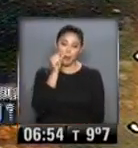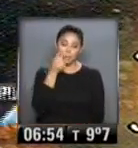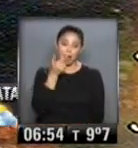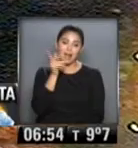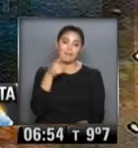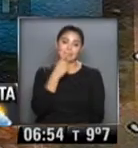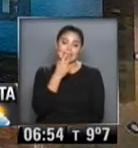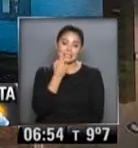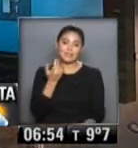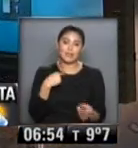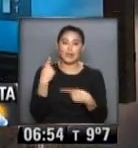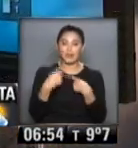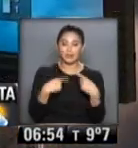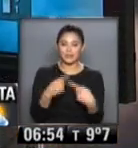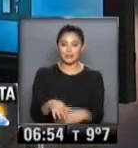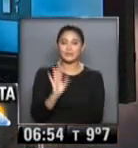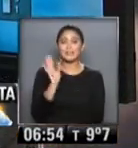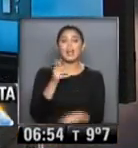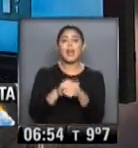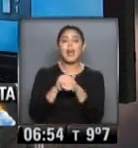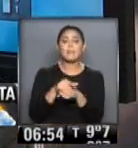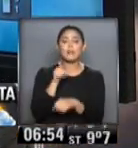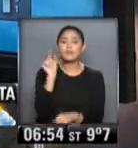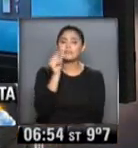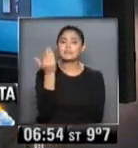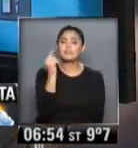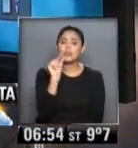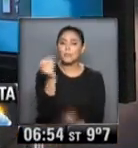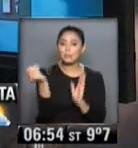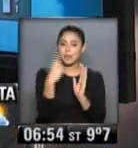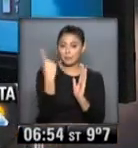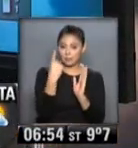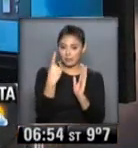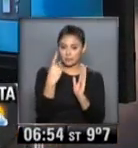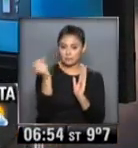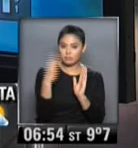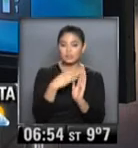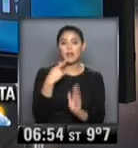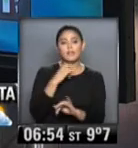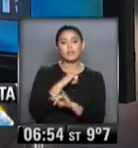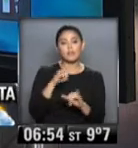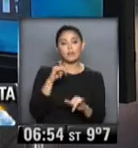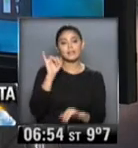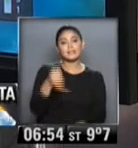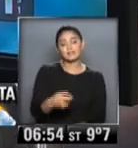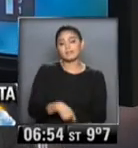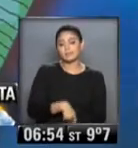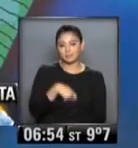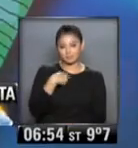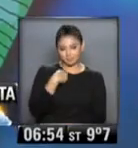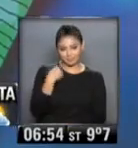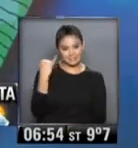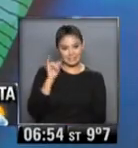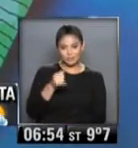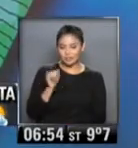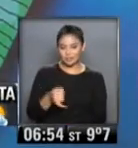onda. Ah, para mi amigo de Chipoleti, que escribió por primera vez, efectivamente, una campera impermeable, eso